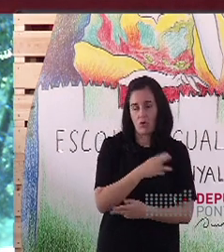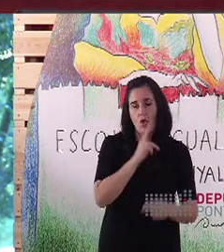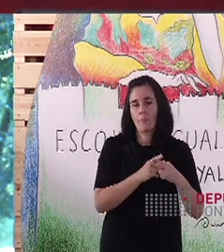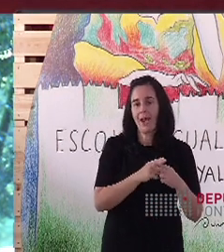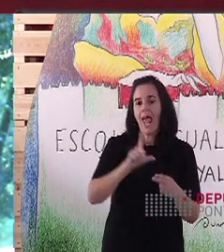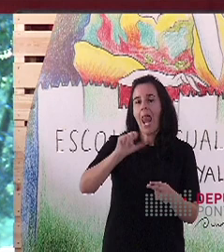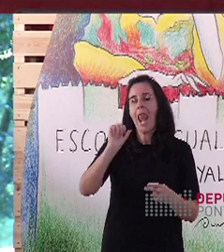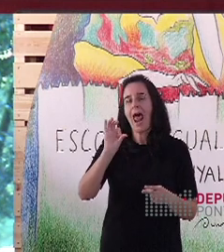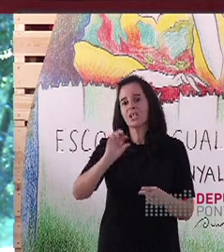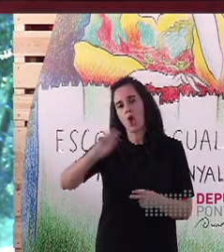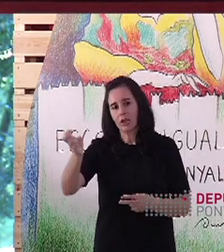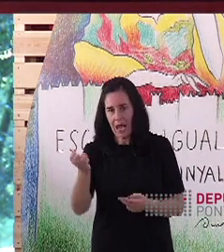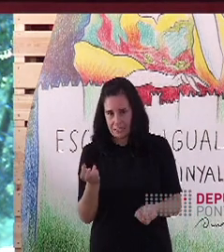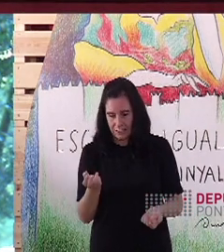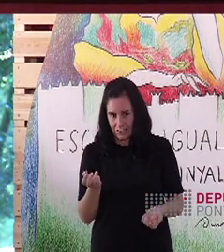por ejemplo,